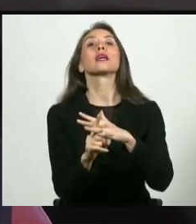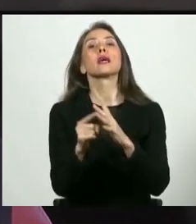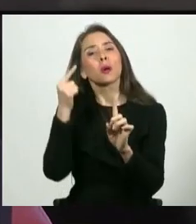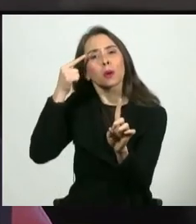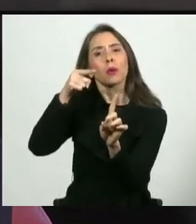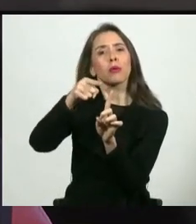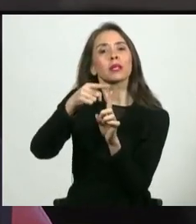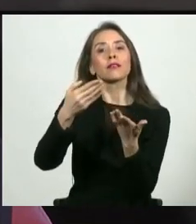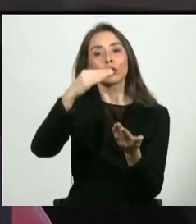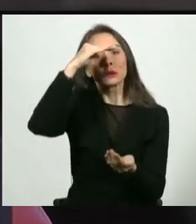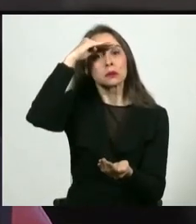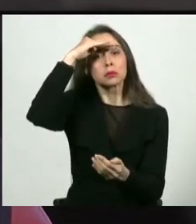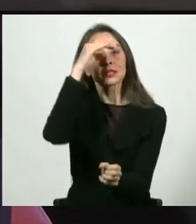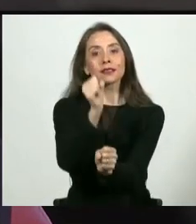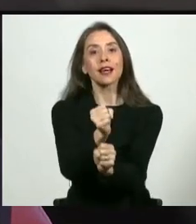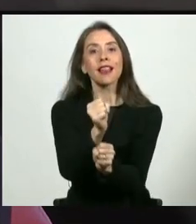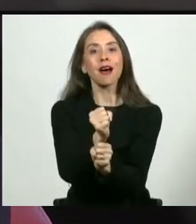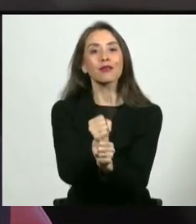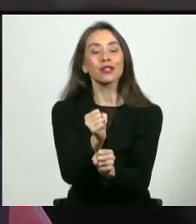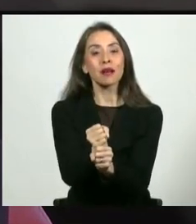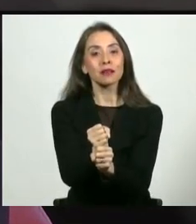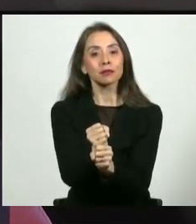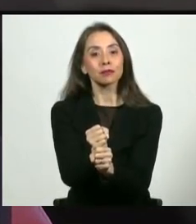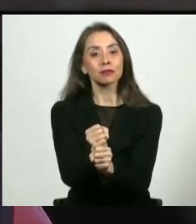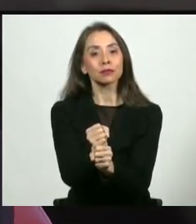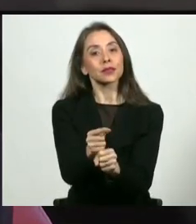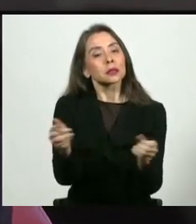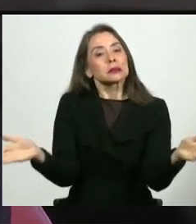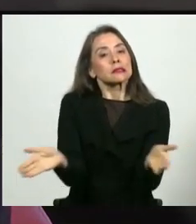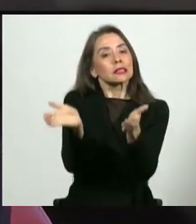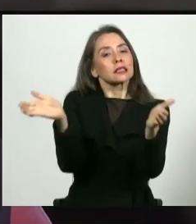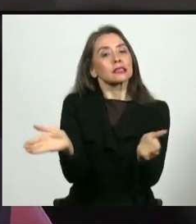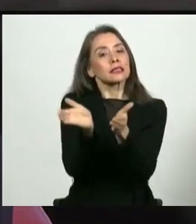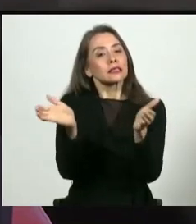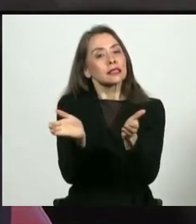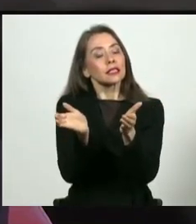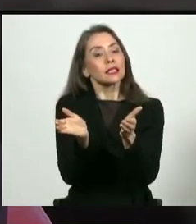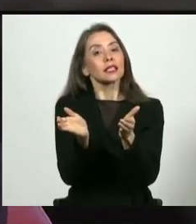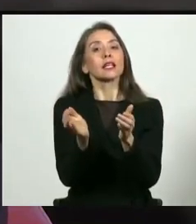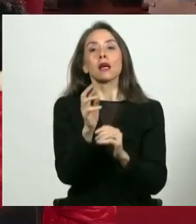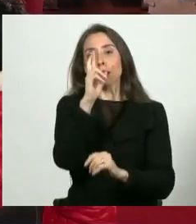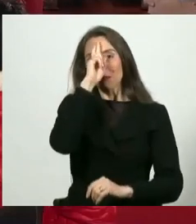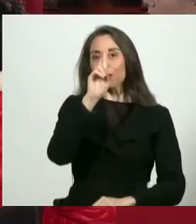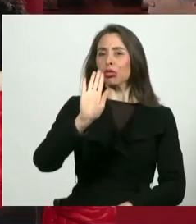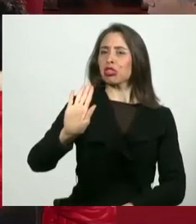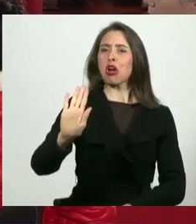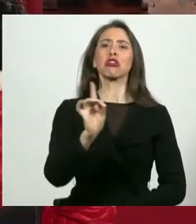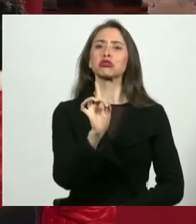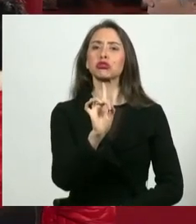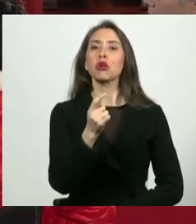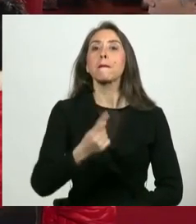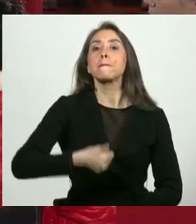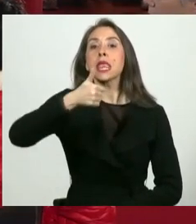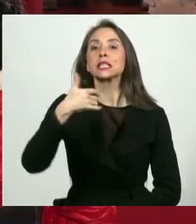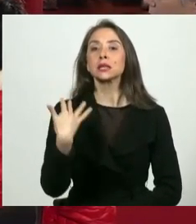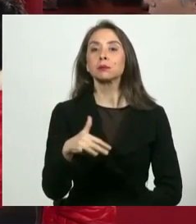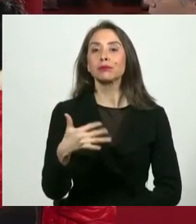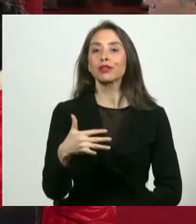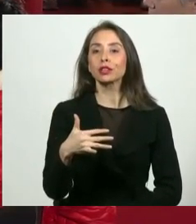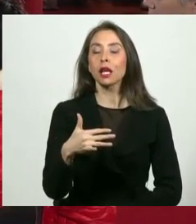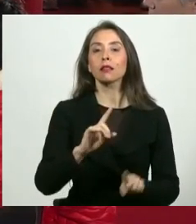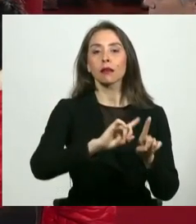experiencia laboral donde se propiciara, más que la tolerancia, lo más importante,